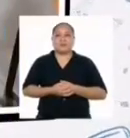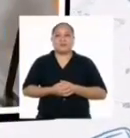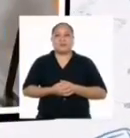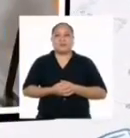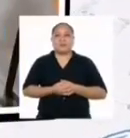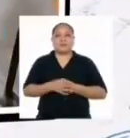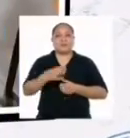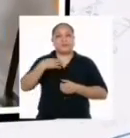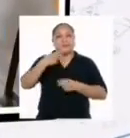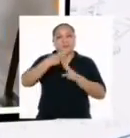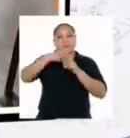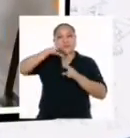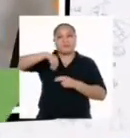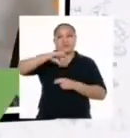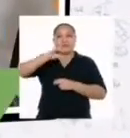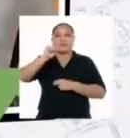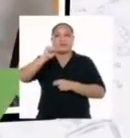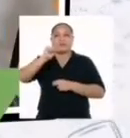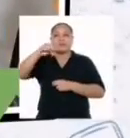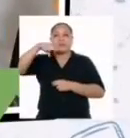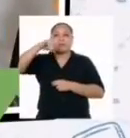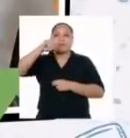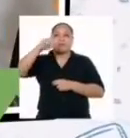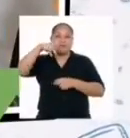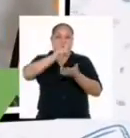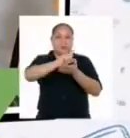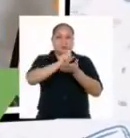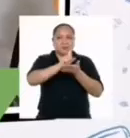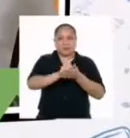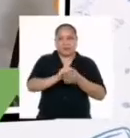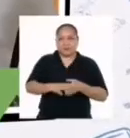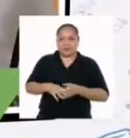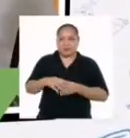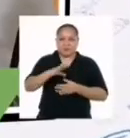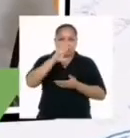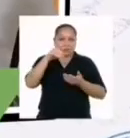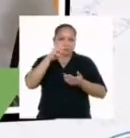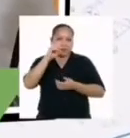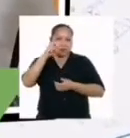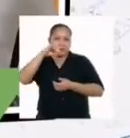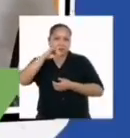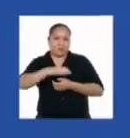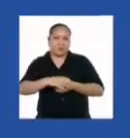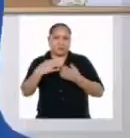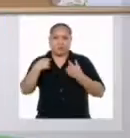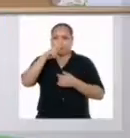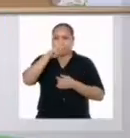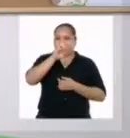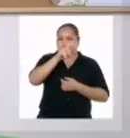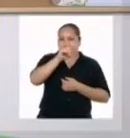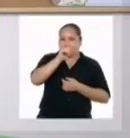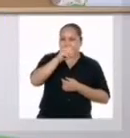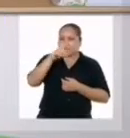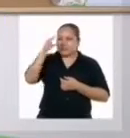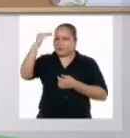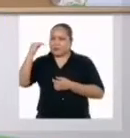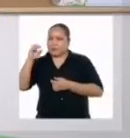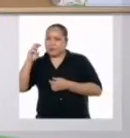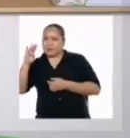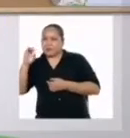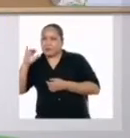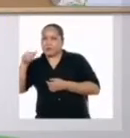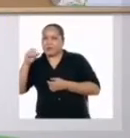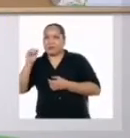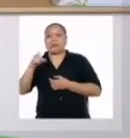Soy Joaquín de la región Lima. ¿Todas las crónicas deben tener una volada y una bajada? En el ejemplo